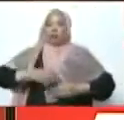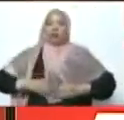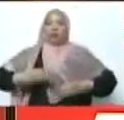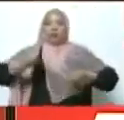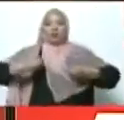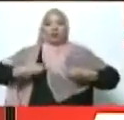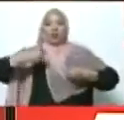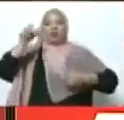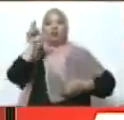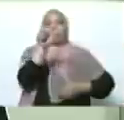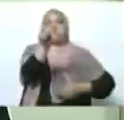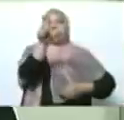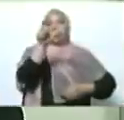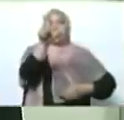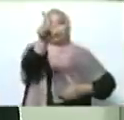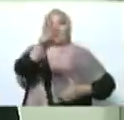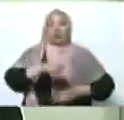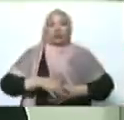el PSUV!